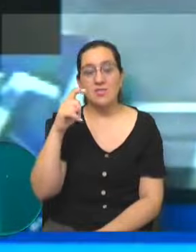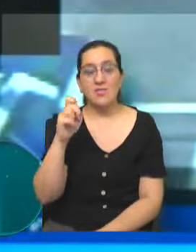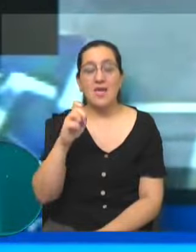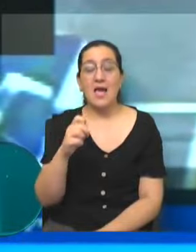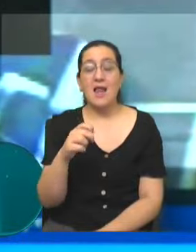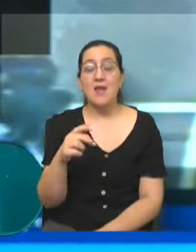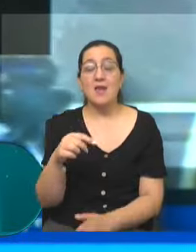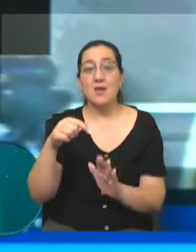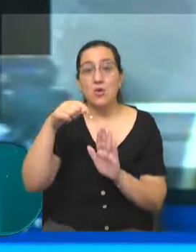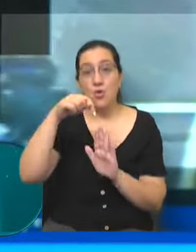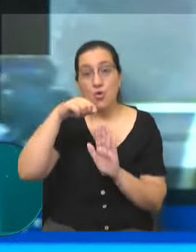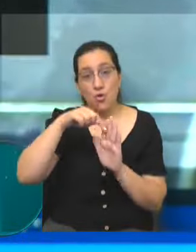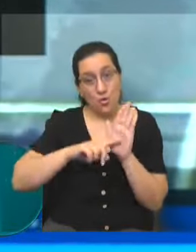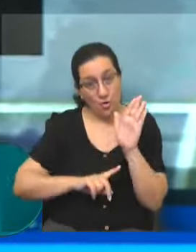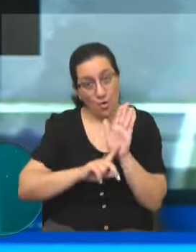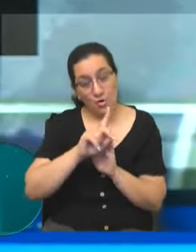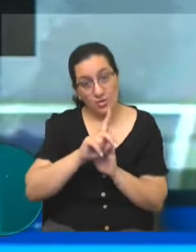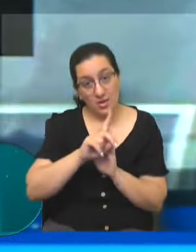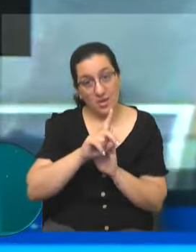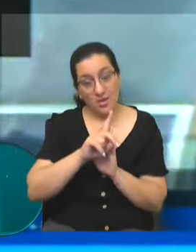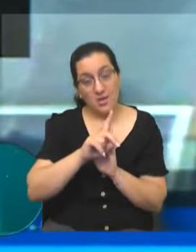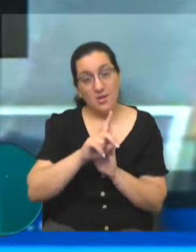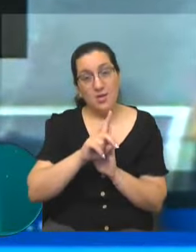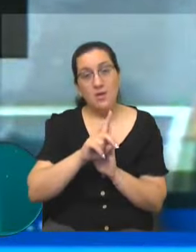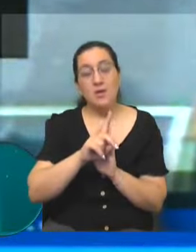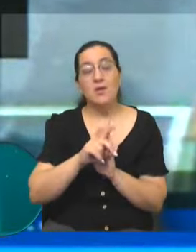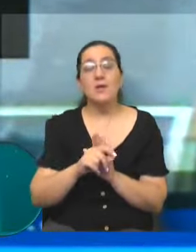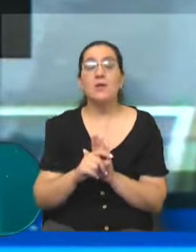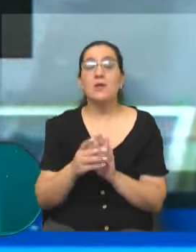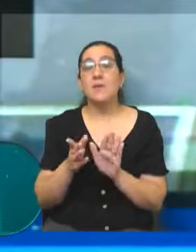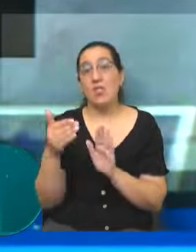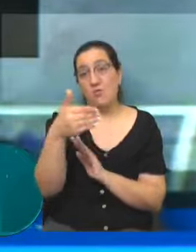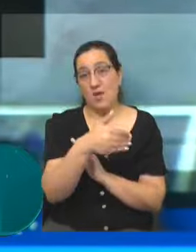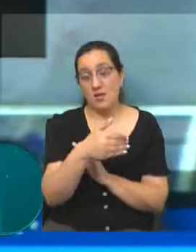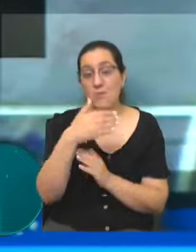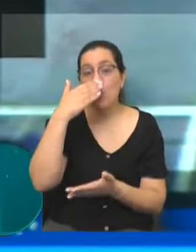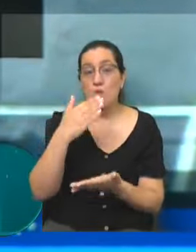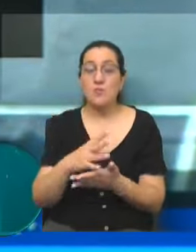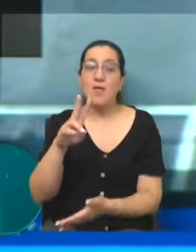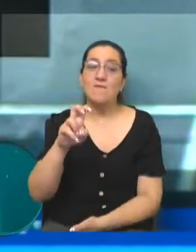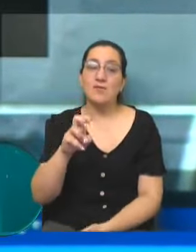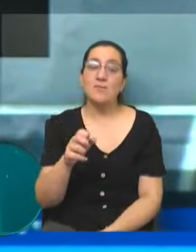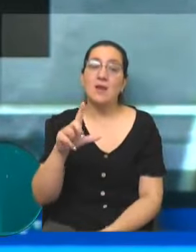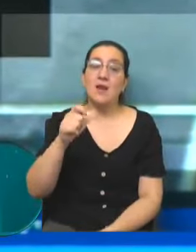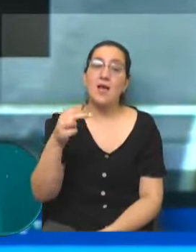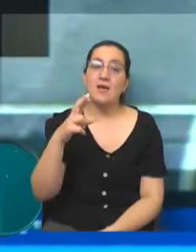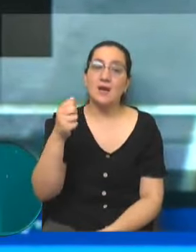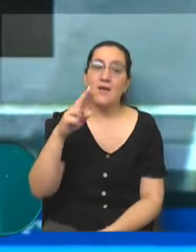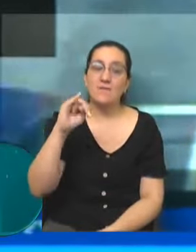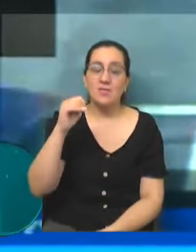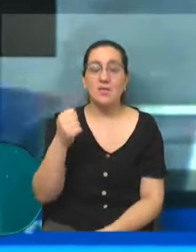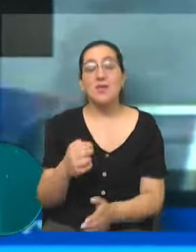izquierda para tomar Juanico, porque es un semáforo de tres fases. Y por último se va a habilitar la verde para La Rábida de norte a